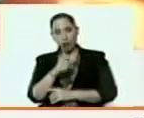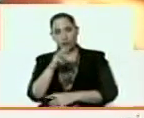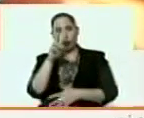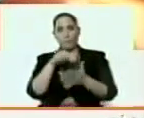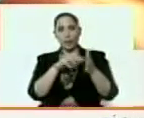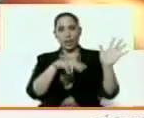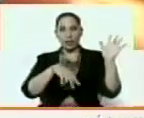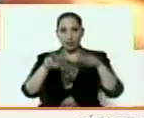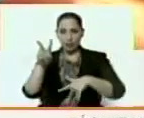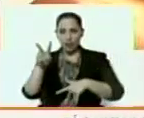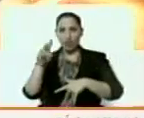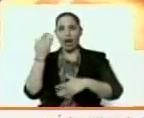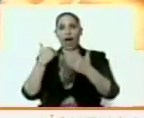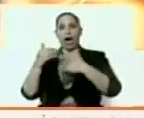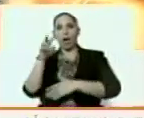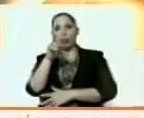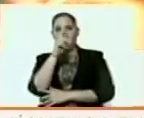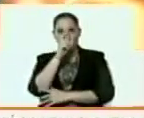hace 2 años, él,